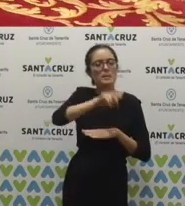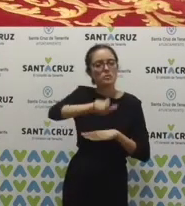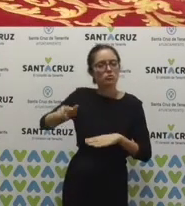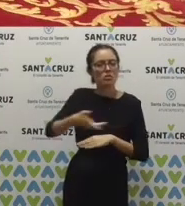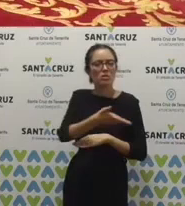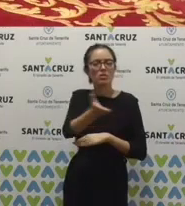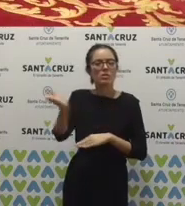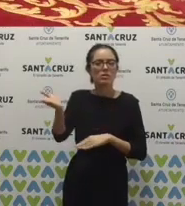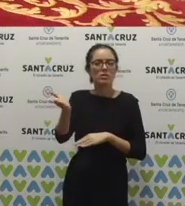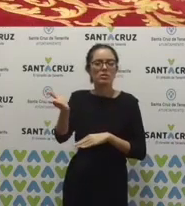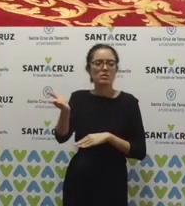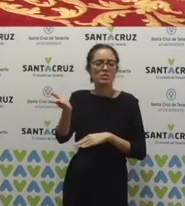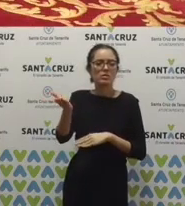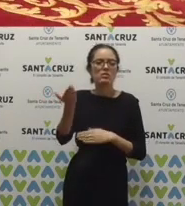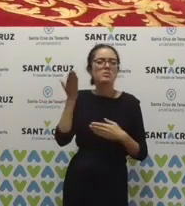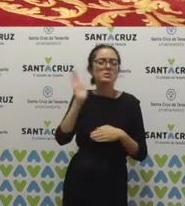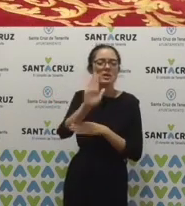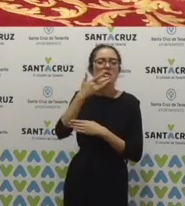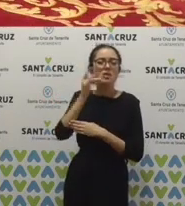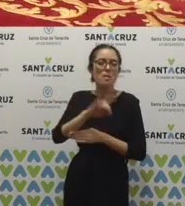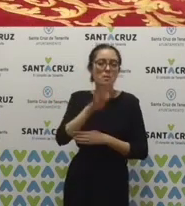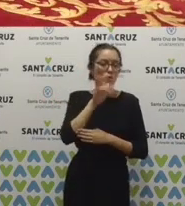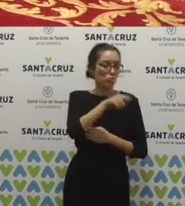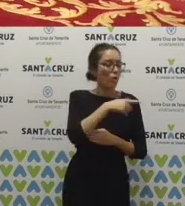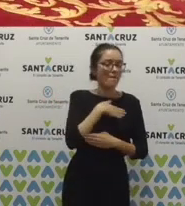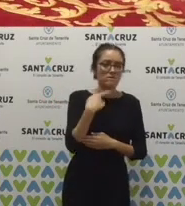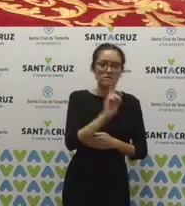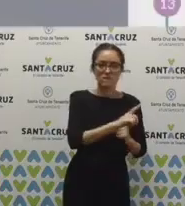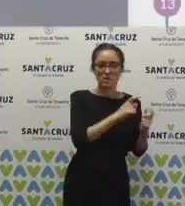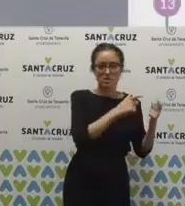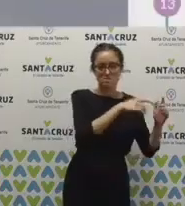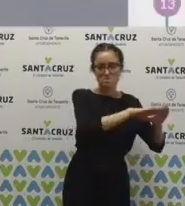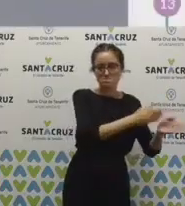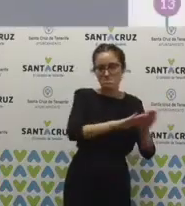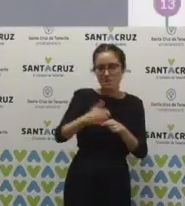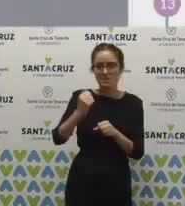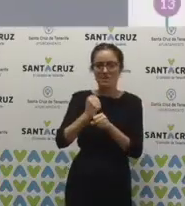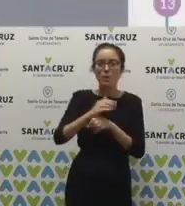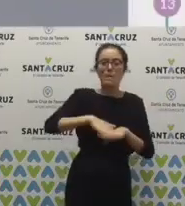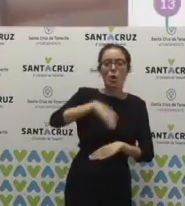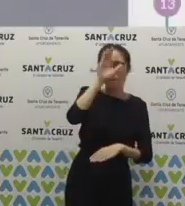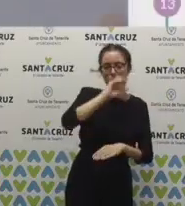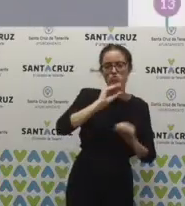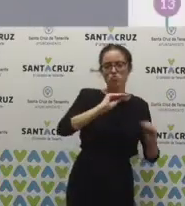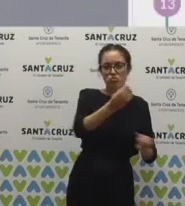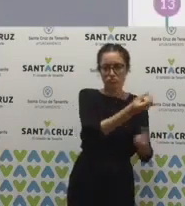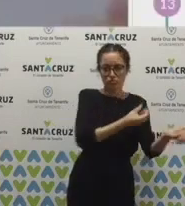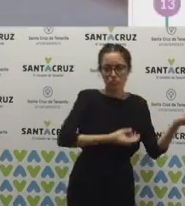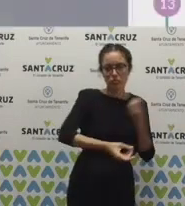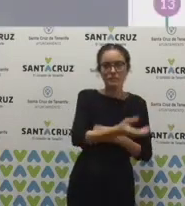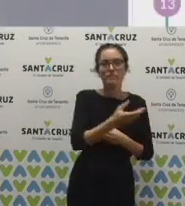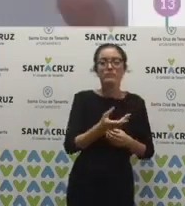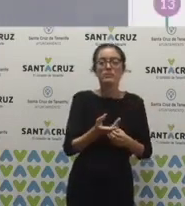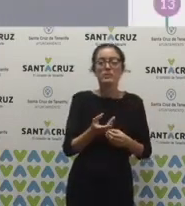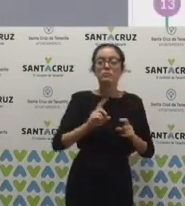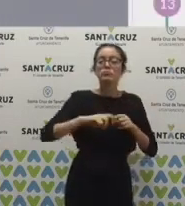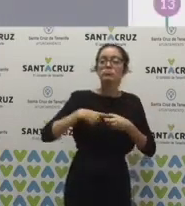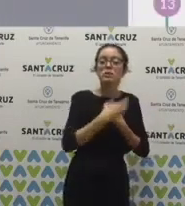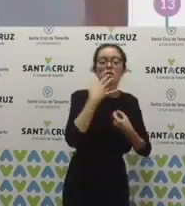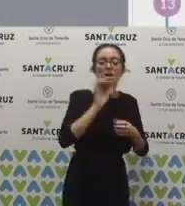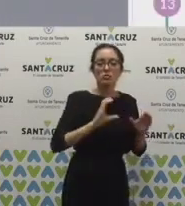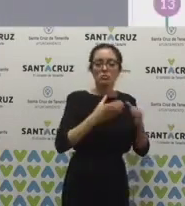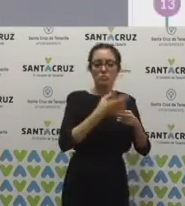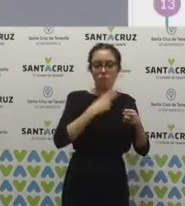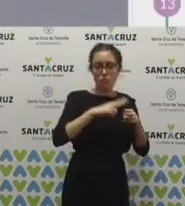a quién no quiere usted sentar en mesas de trabajo para contar con su opinión a parte de los grupos políticos estarían los tagoror del